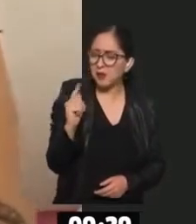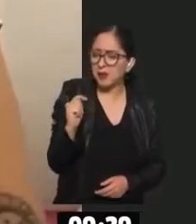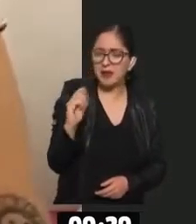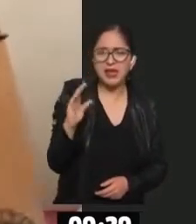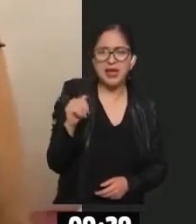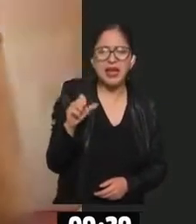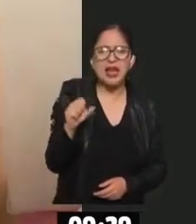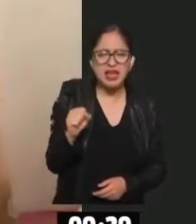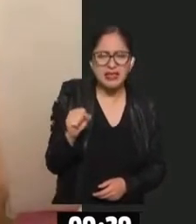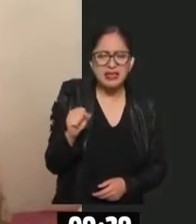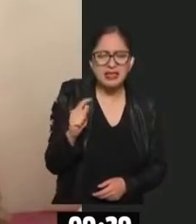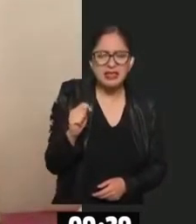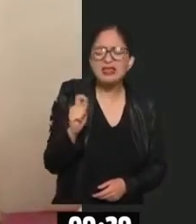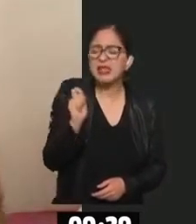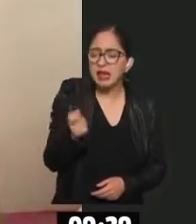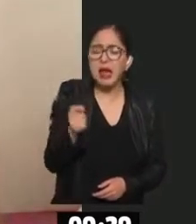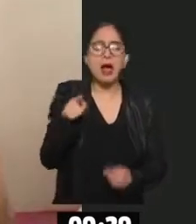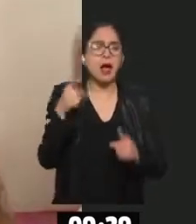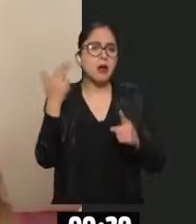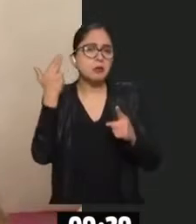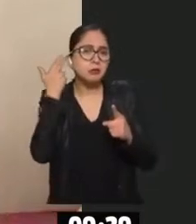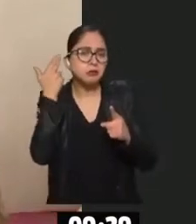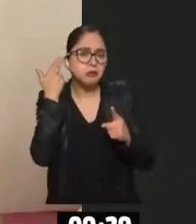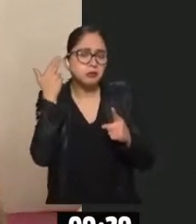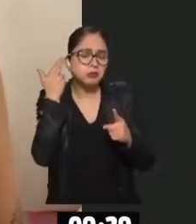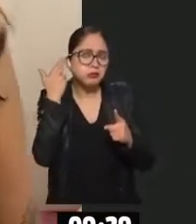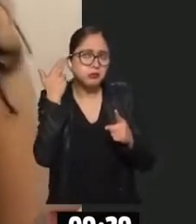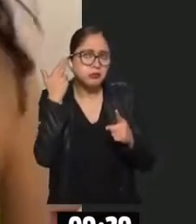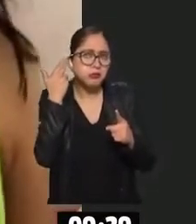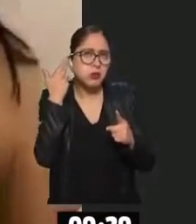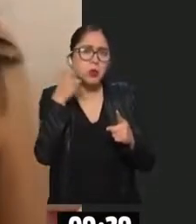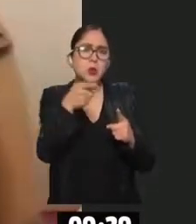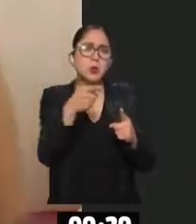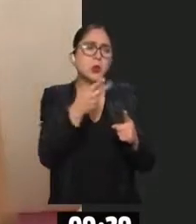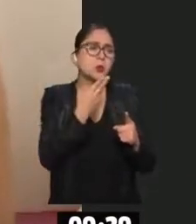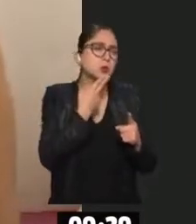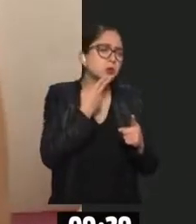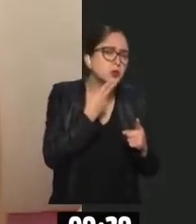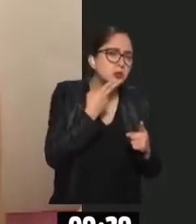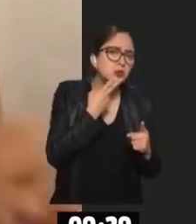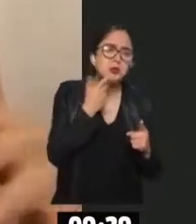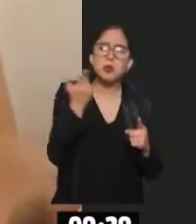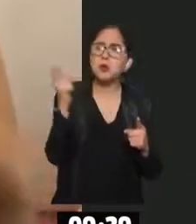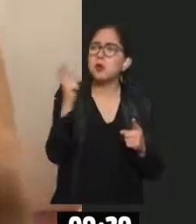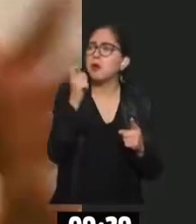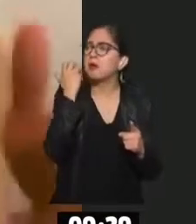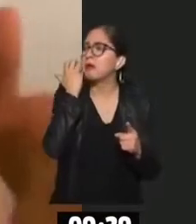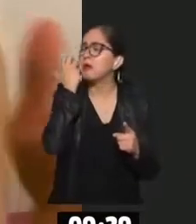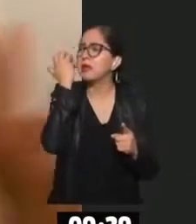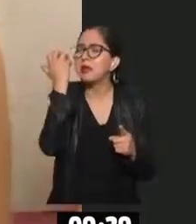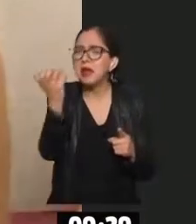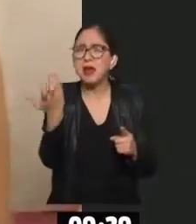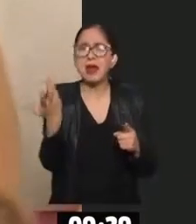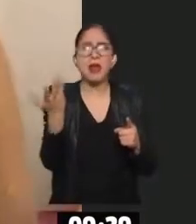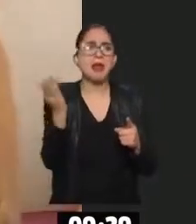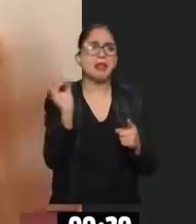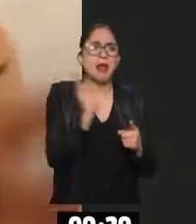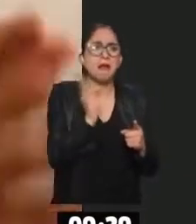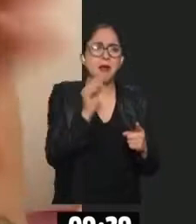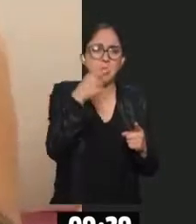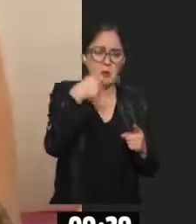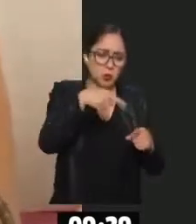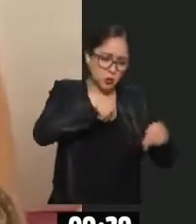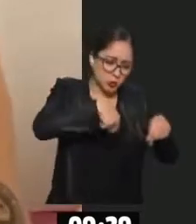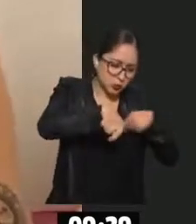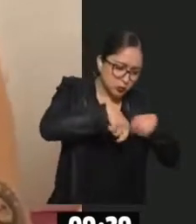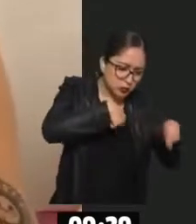de audio que uno puede escuchar on demand. ¿Qué quiere decir on demand? Cuando uno quiera, cuando uno está cocinando, mientras te